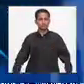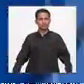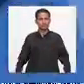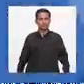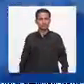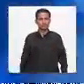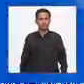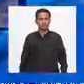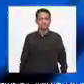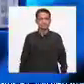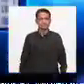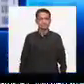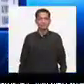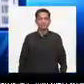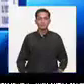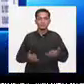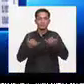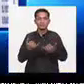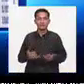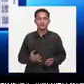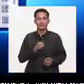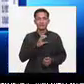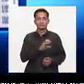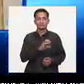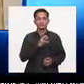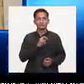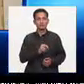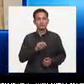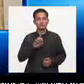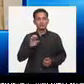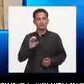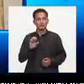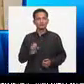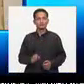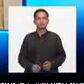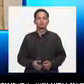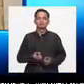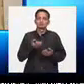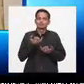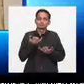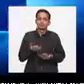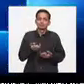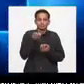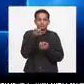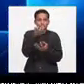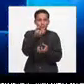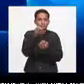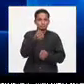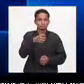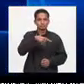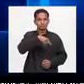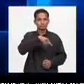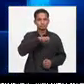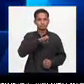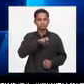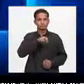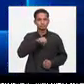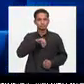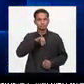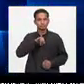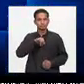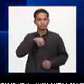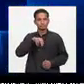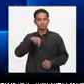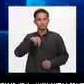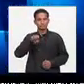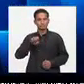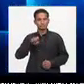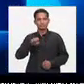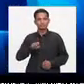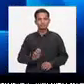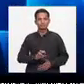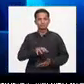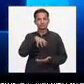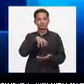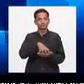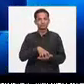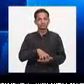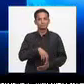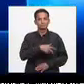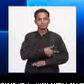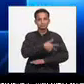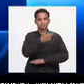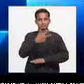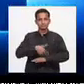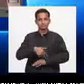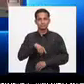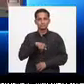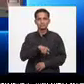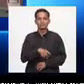nacional en esta ocasión el Consejo Nacional electoral Saluda a la localidad de penipe en la provincia de Chimborazo con motivo de sus